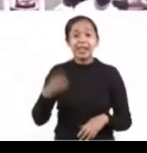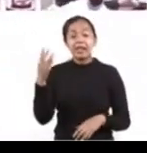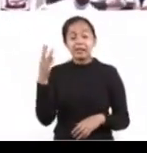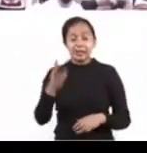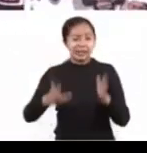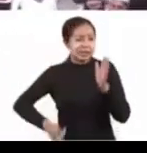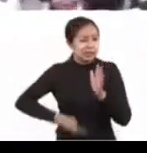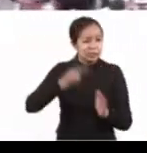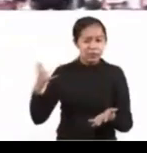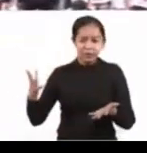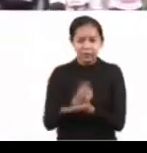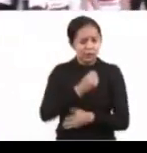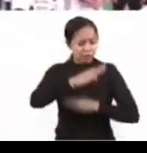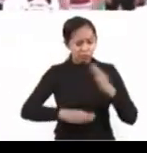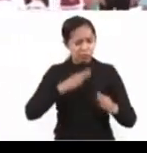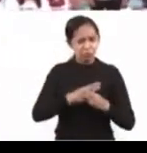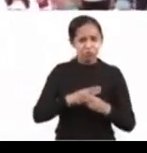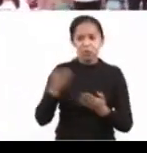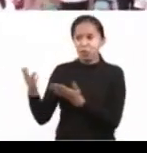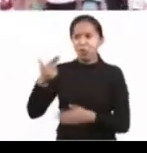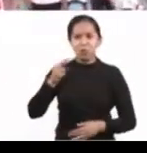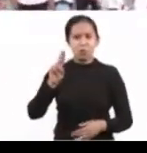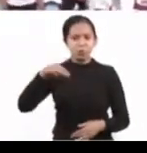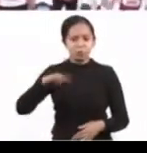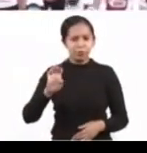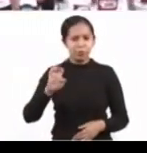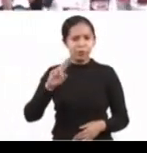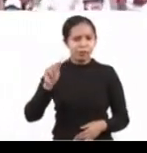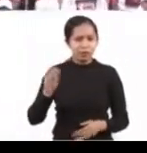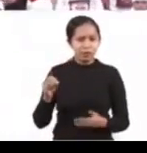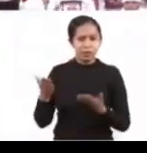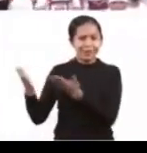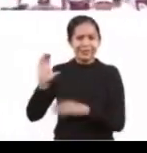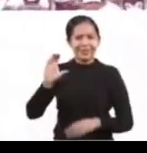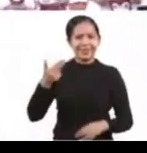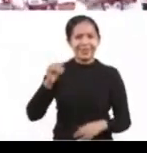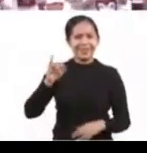3 veces campeón mundial, Humberto Chiquita